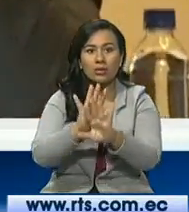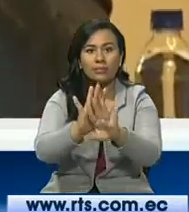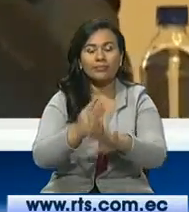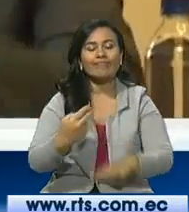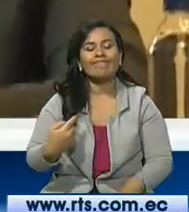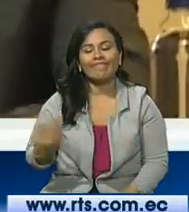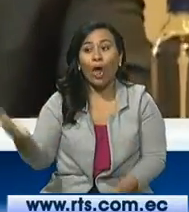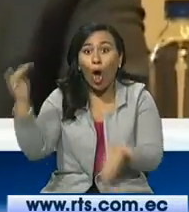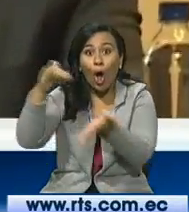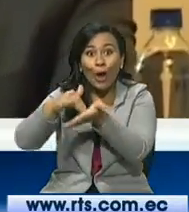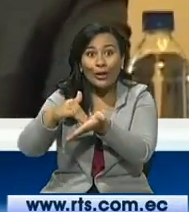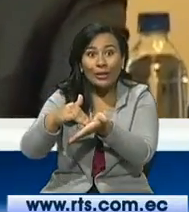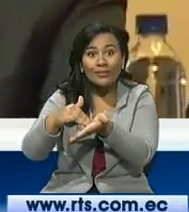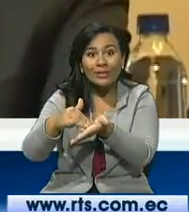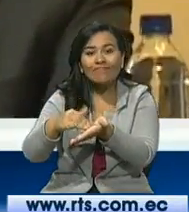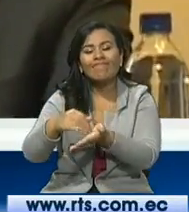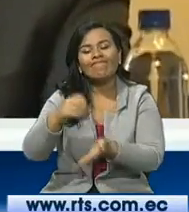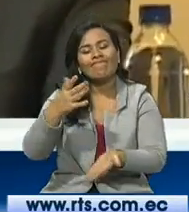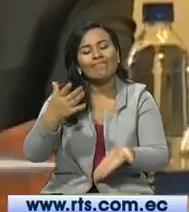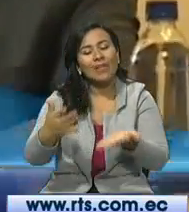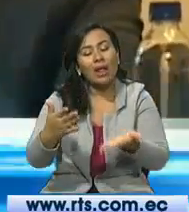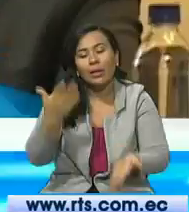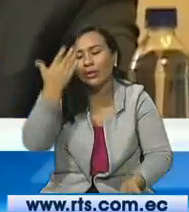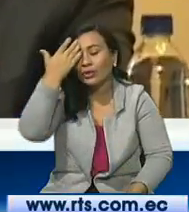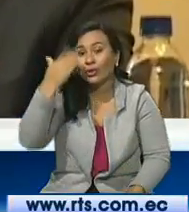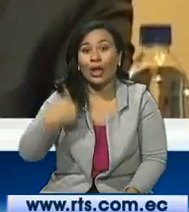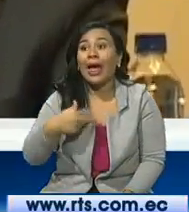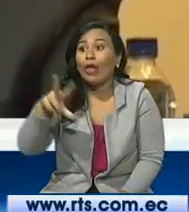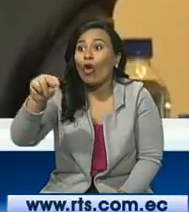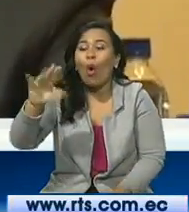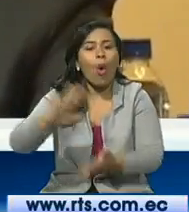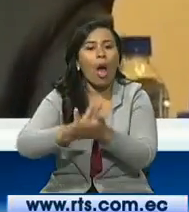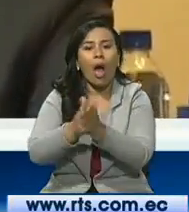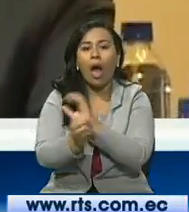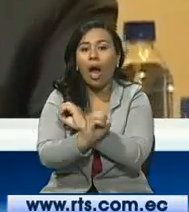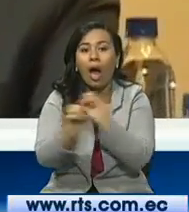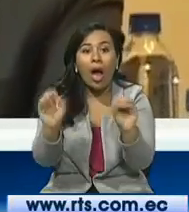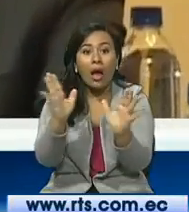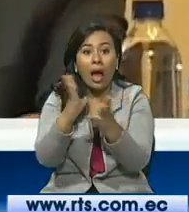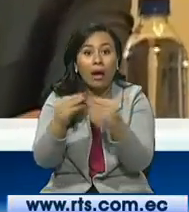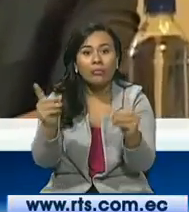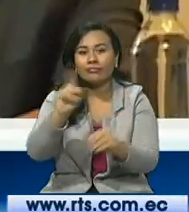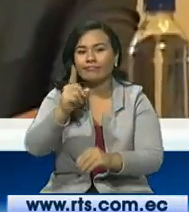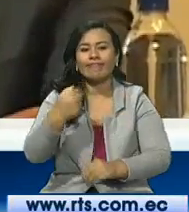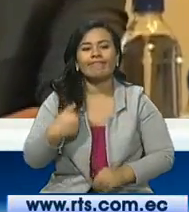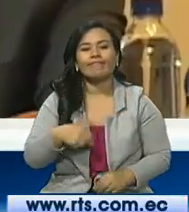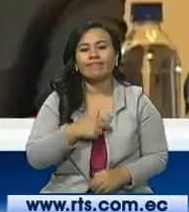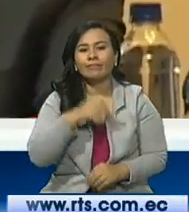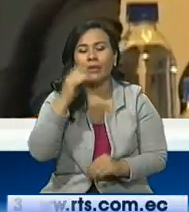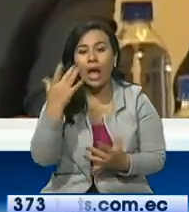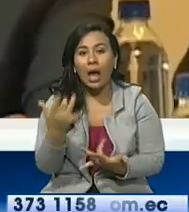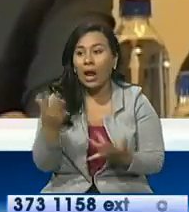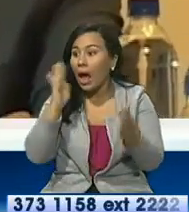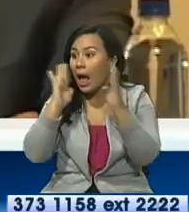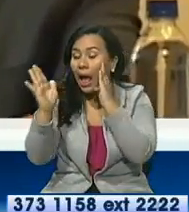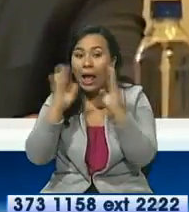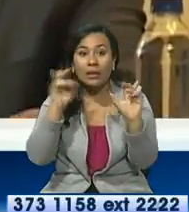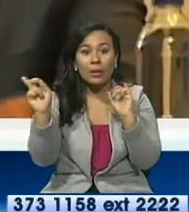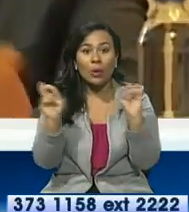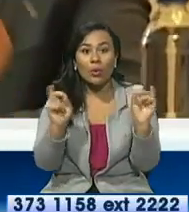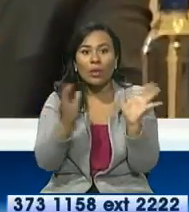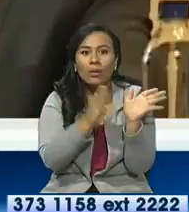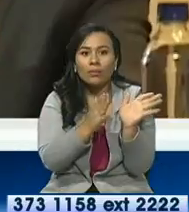que estas situaciones puedan suceder. Estamos enfrentando una amenaza real, hay que ser objetivos en esto. No hay que ser o